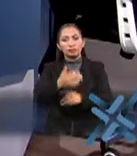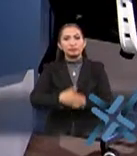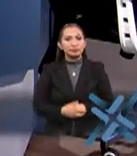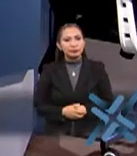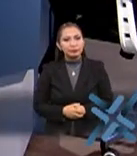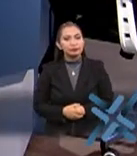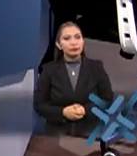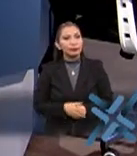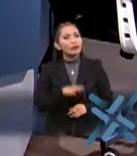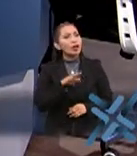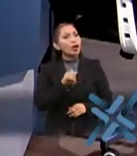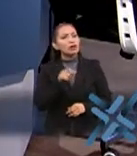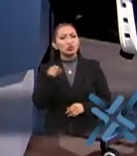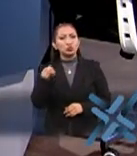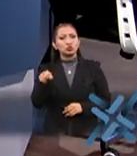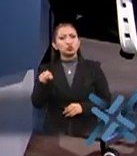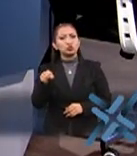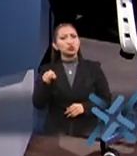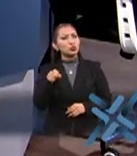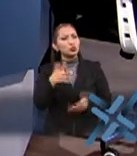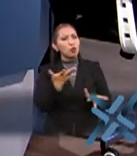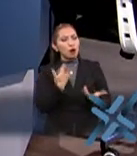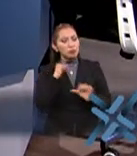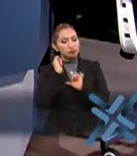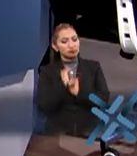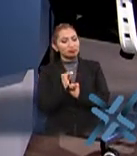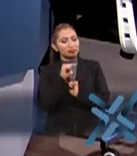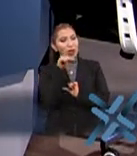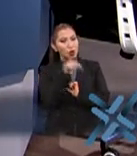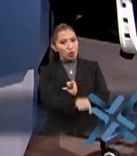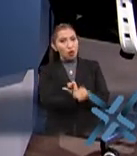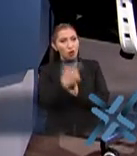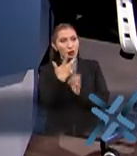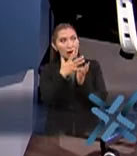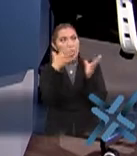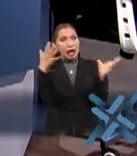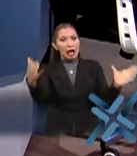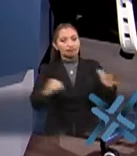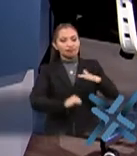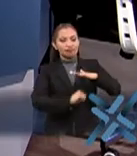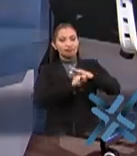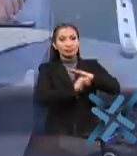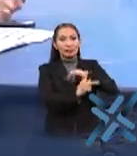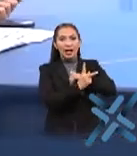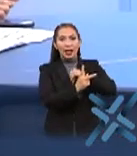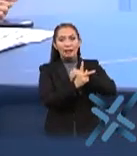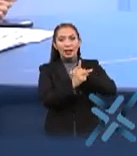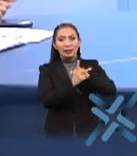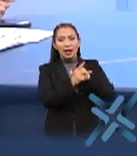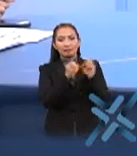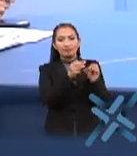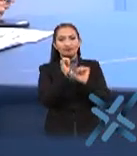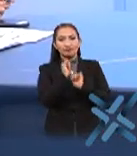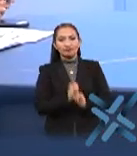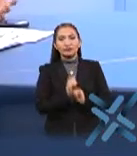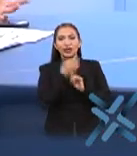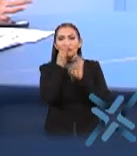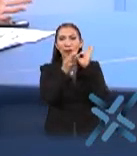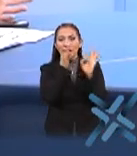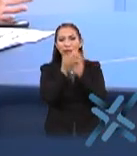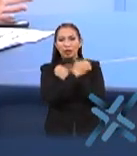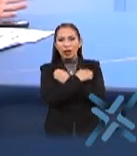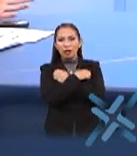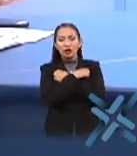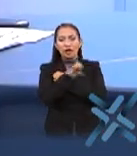educación. Claro. Enrique, pues tú estás al frente de uno de estos pues grandes pilares televisivos de la Agencia Informativa de Educación de México, que